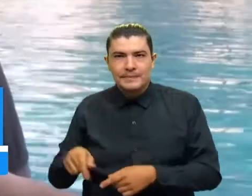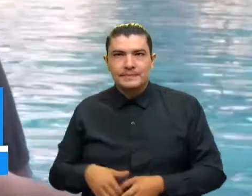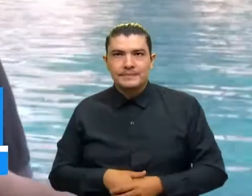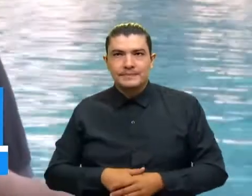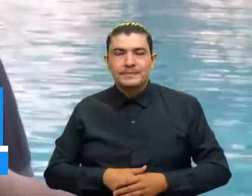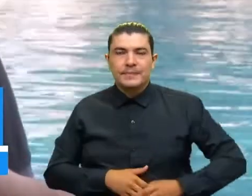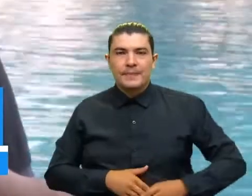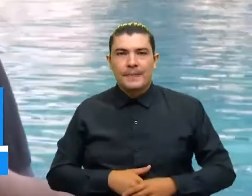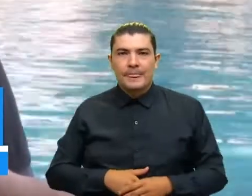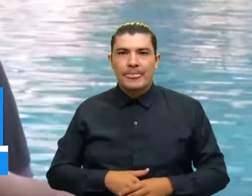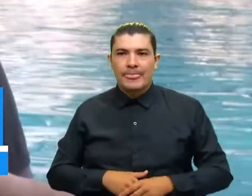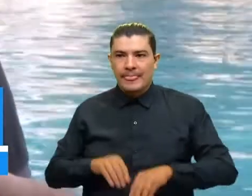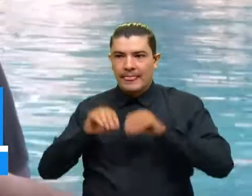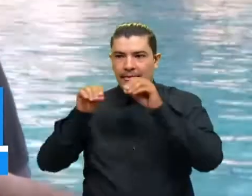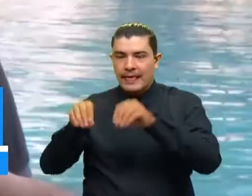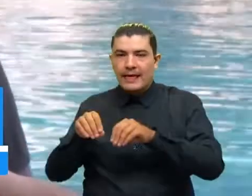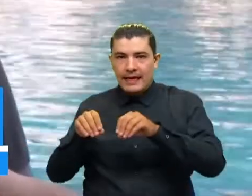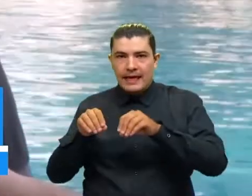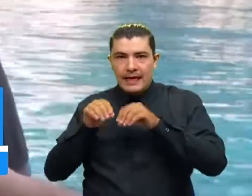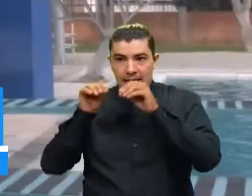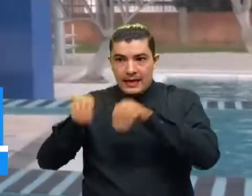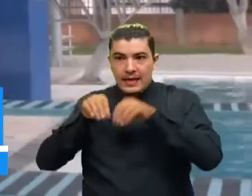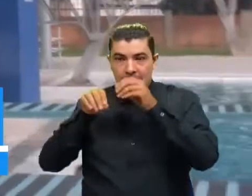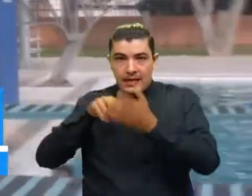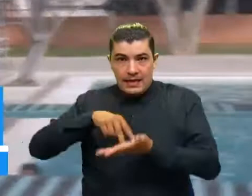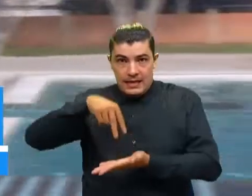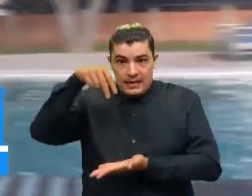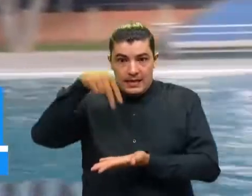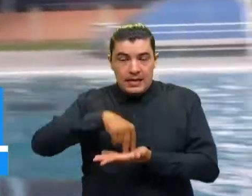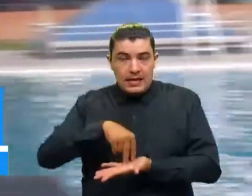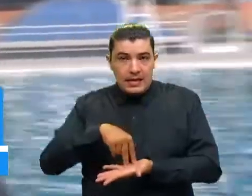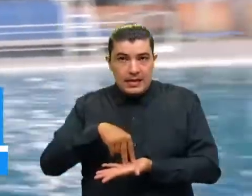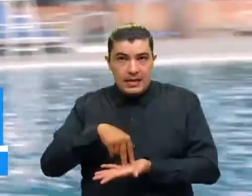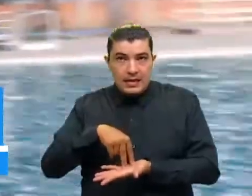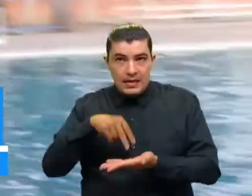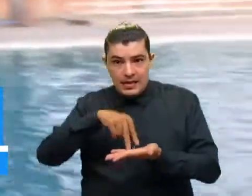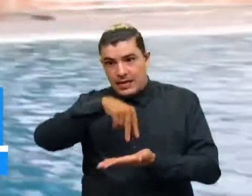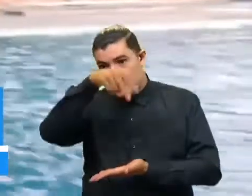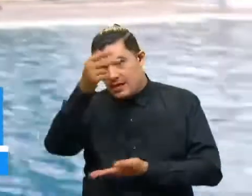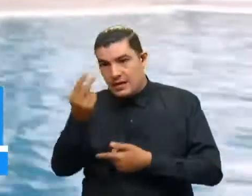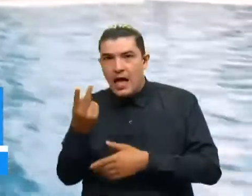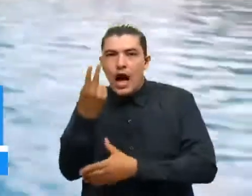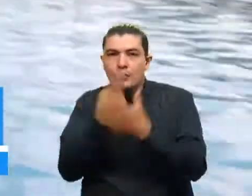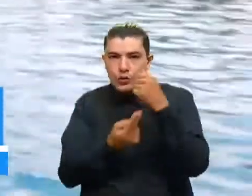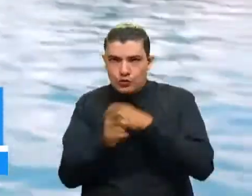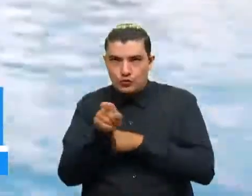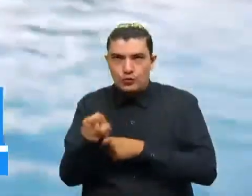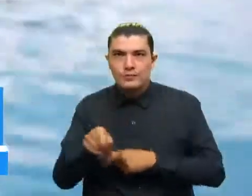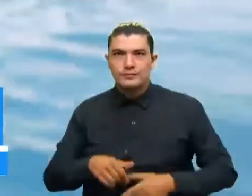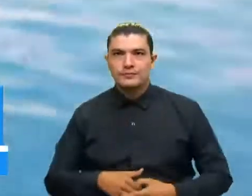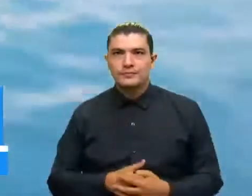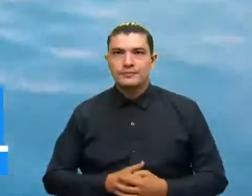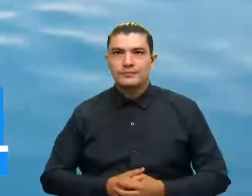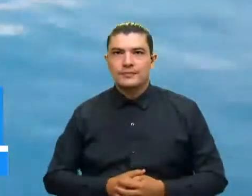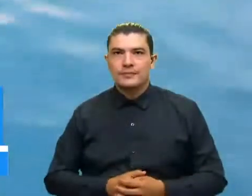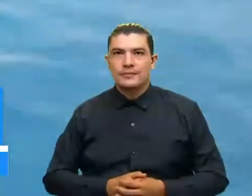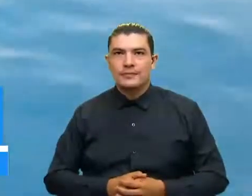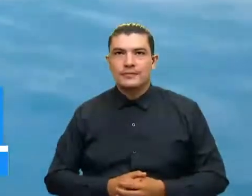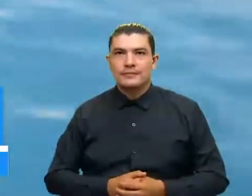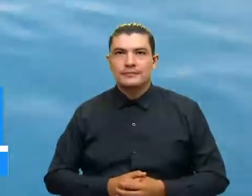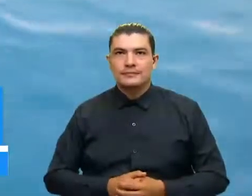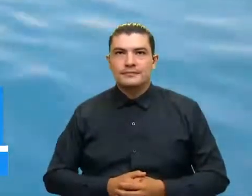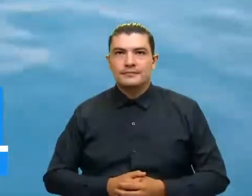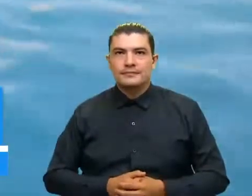es preparación de etapas de los saltos. Ahora que tengamos yo creo que el transcurso de este